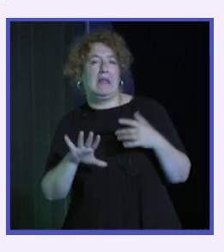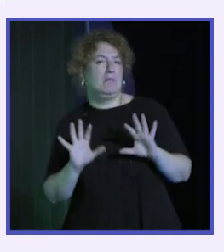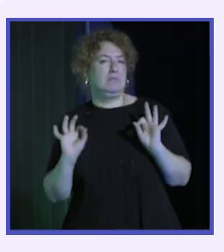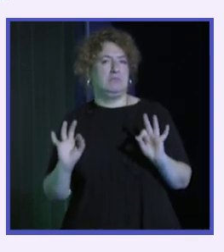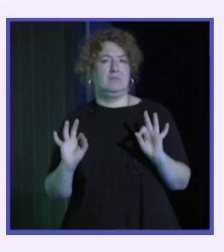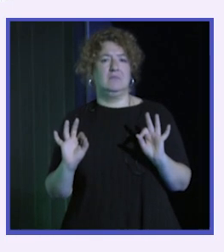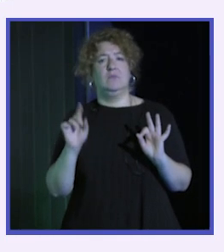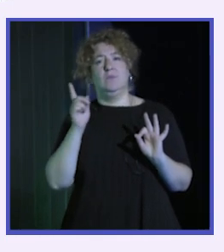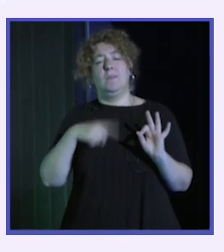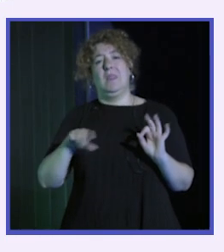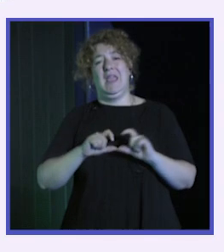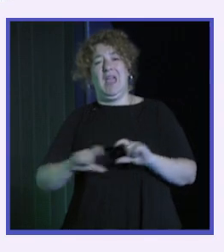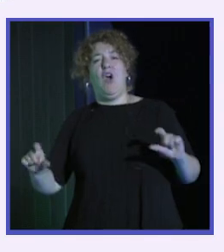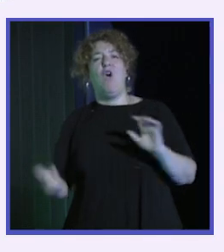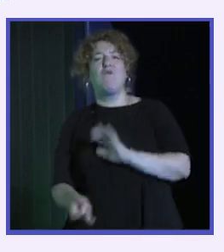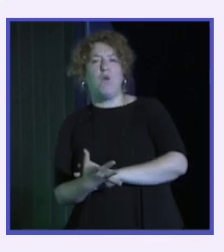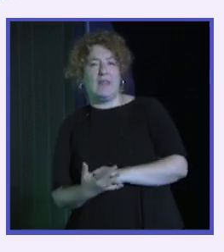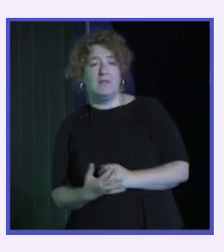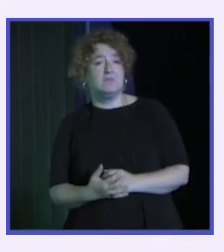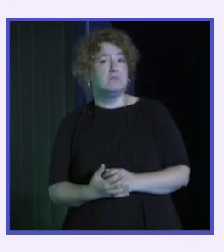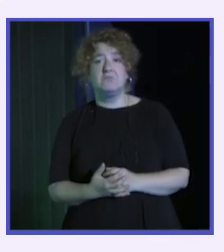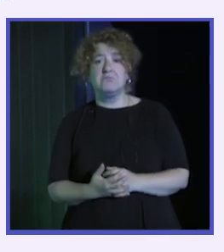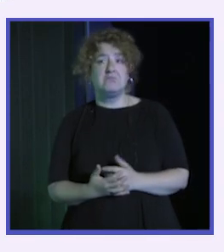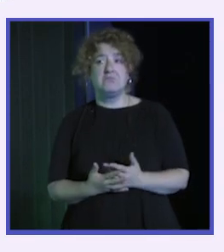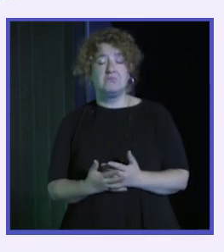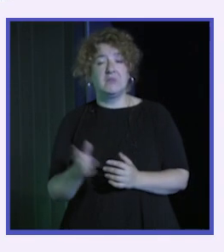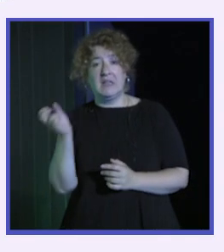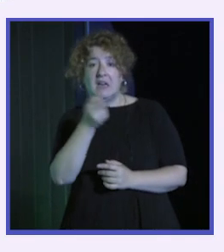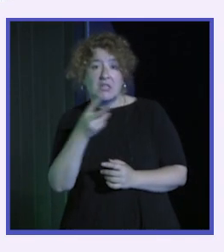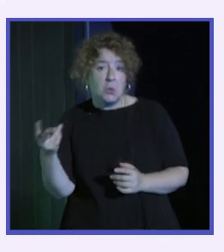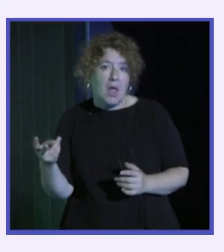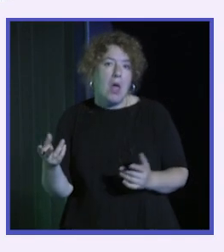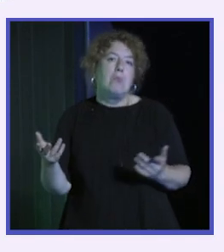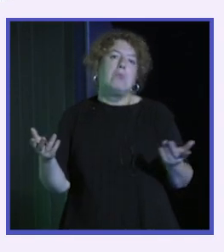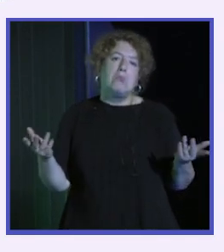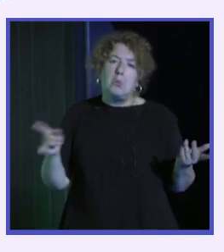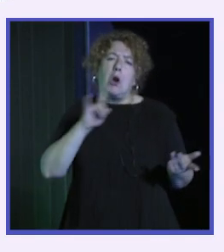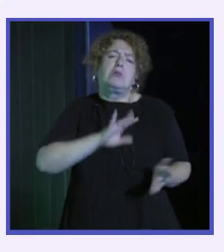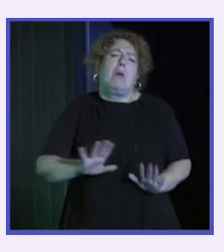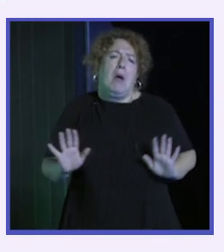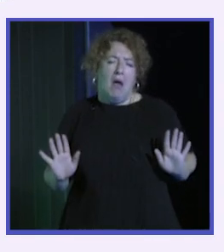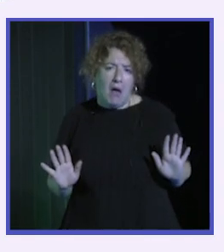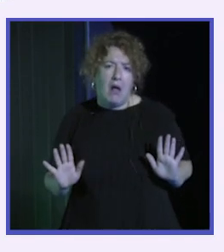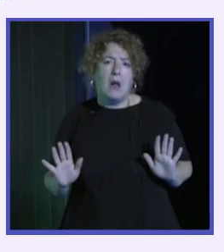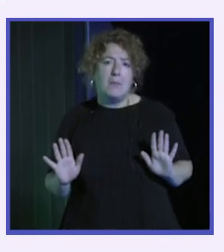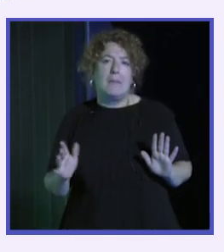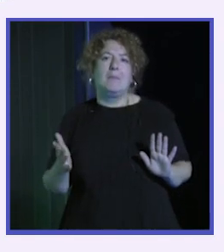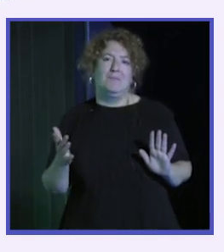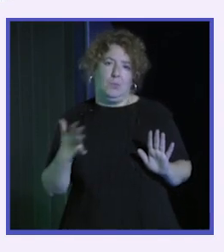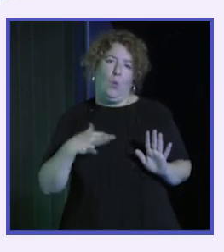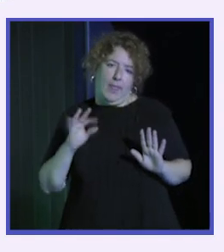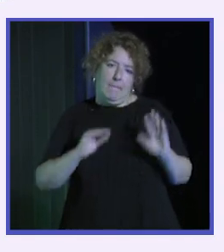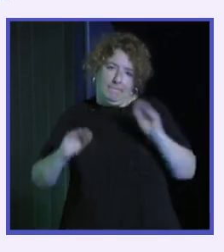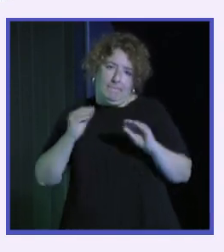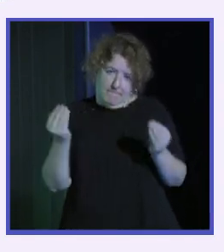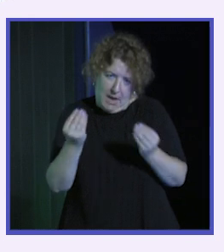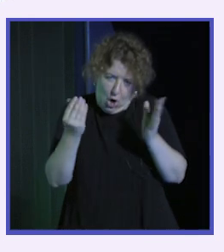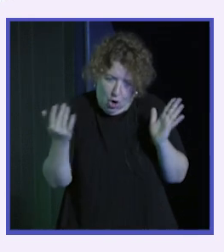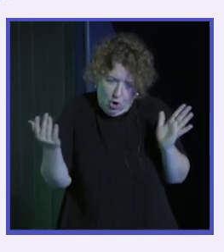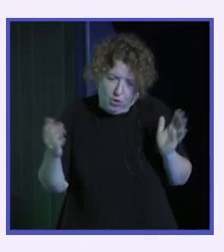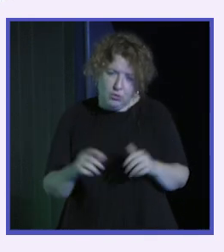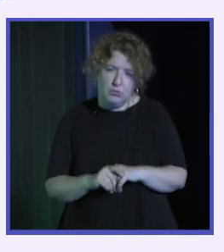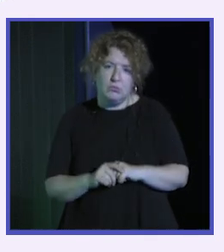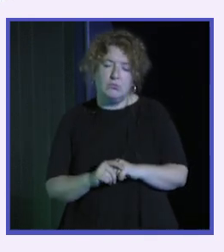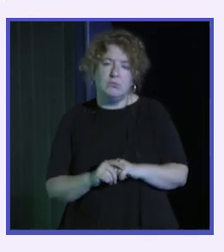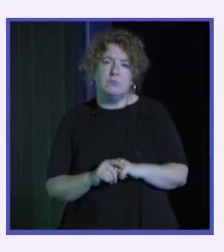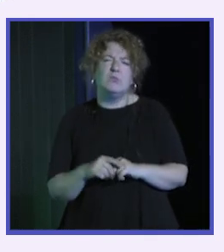siempre, las fuentes abajo. ¿El resultado es el que esperábamos? Oye, no está mal, pero yo creo que se puede mejorar, ¿no? Entonces, ¿qué